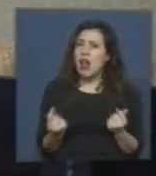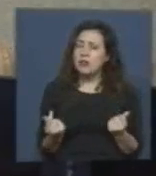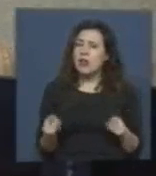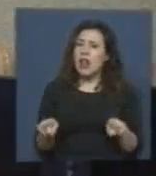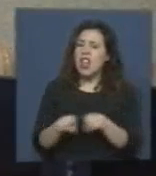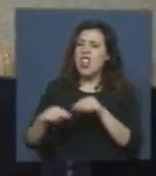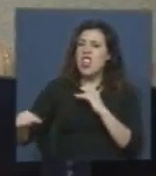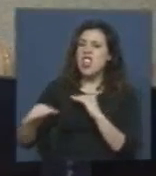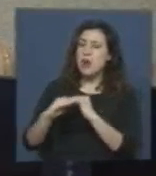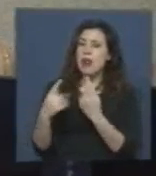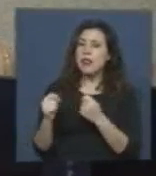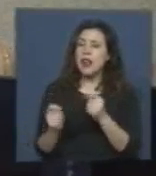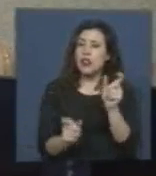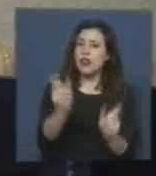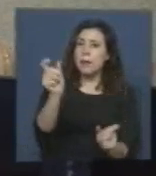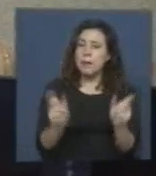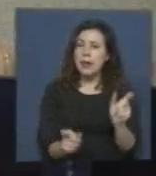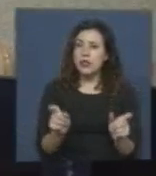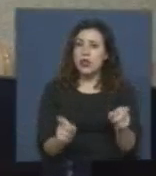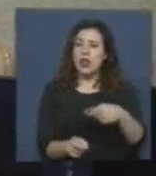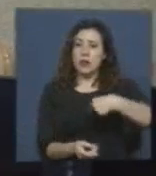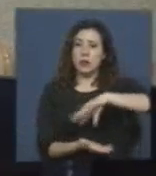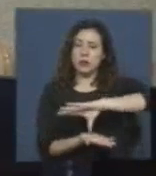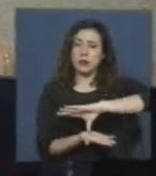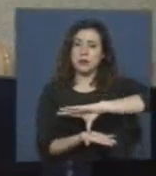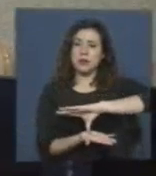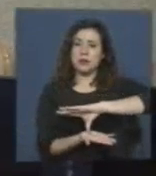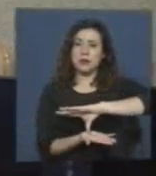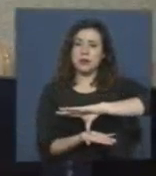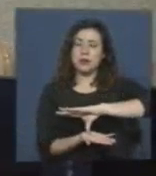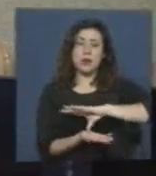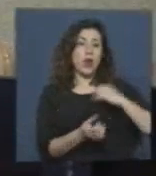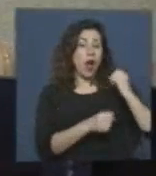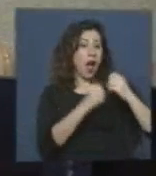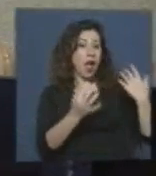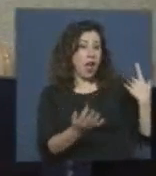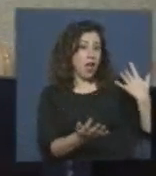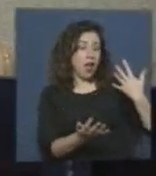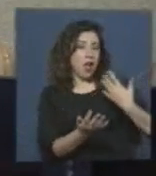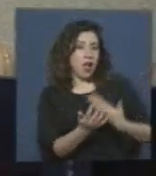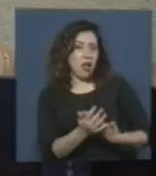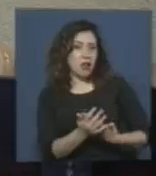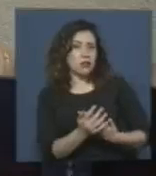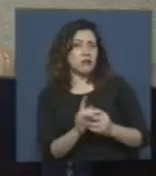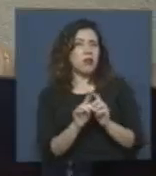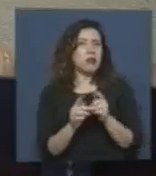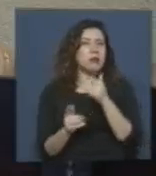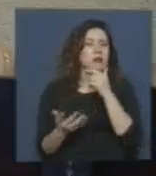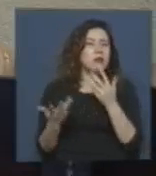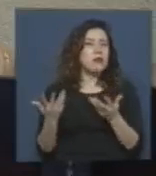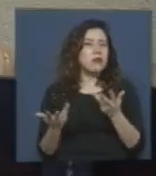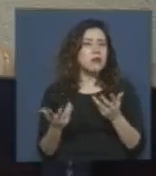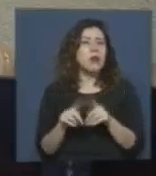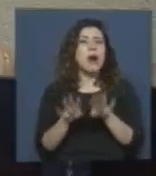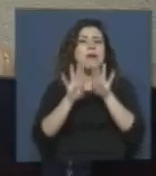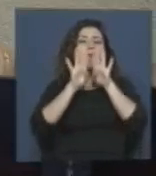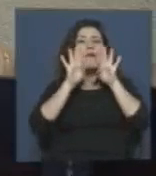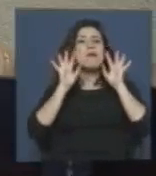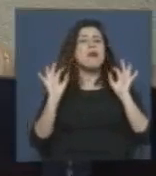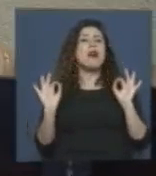igualdad de trato entre los individuos de nuestro país. En los últimos años se ha puesto en entredicho el carácter probo de